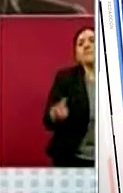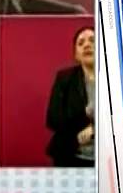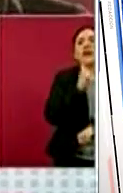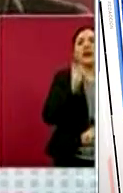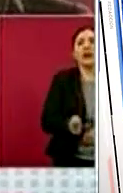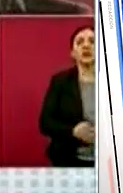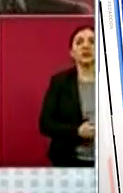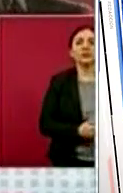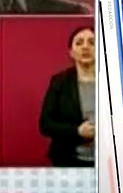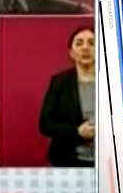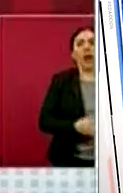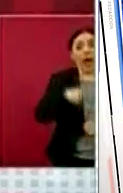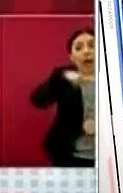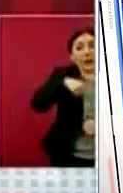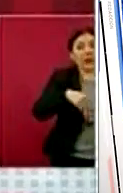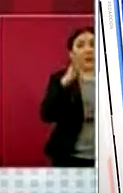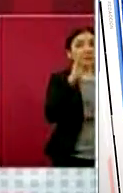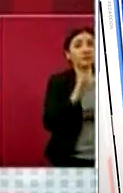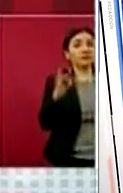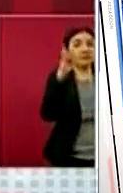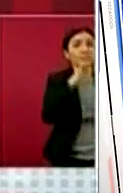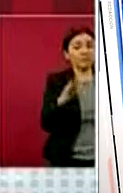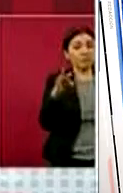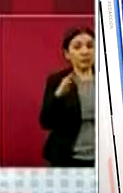excelente escritora como Laura Esquivel